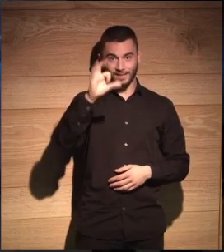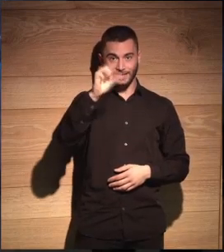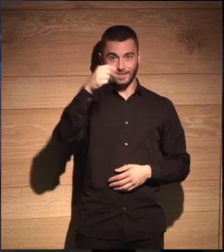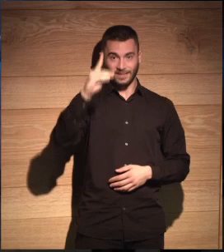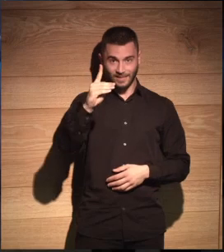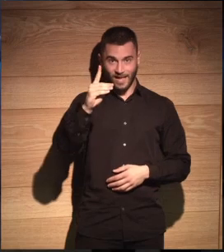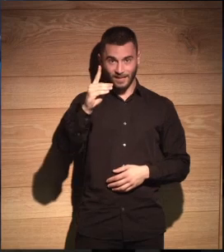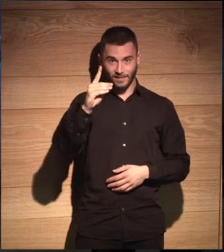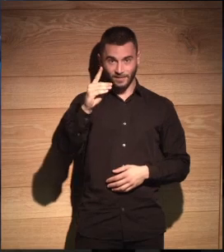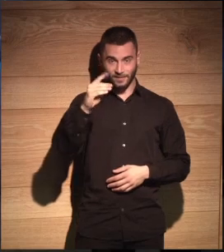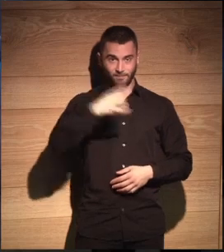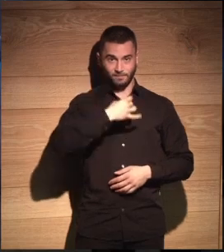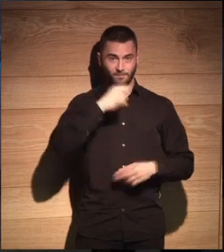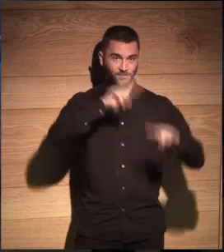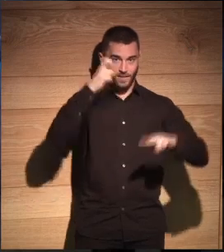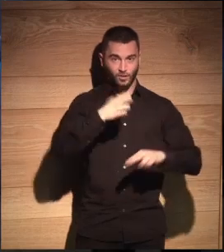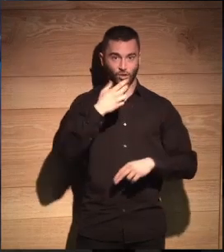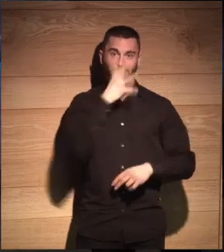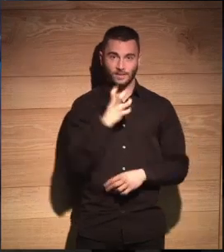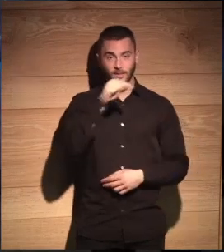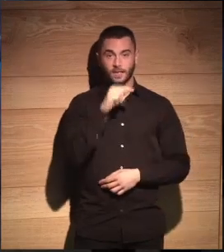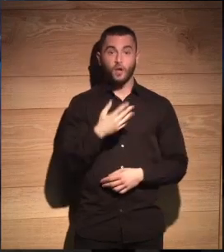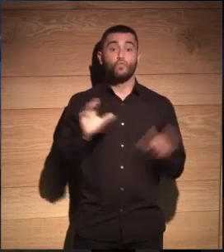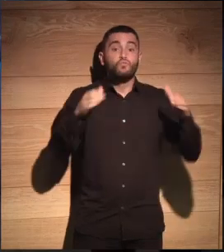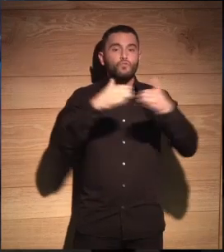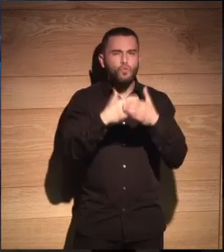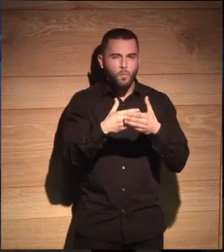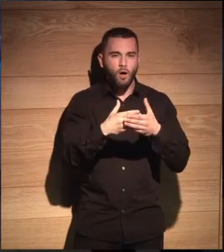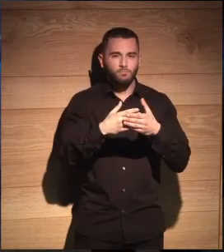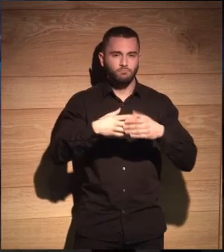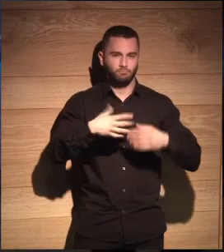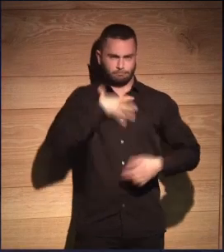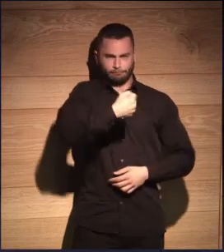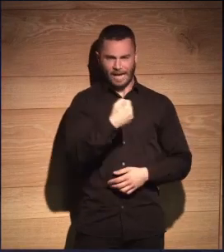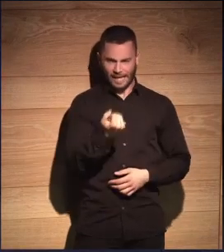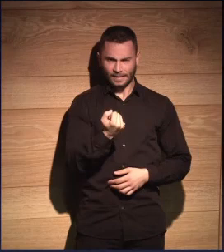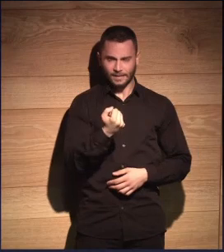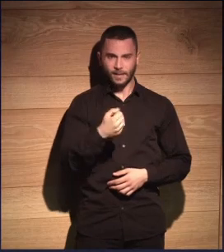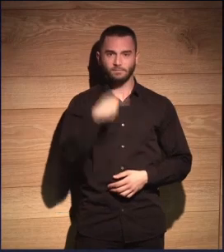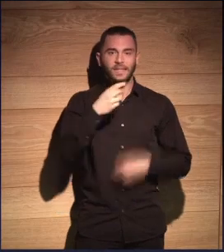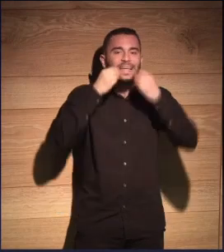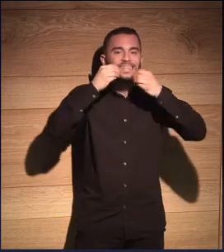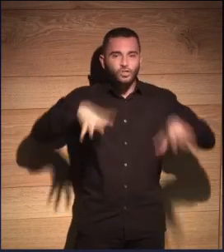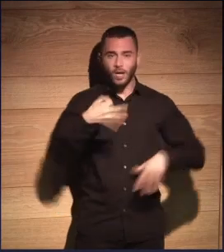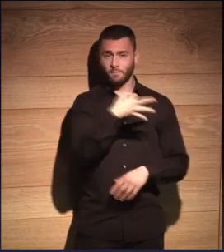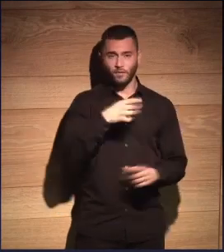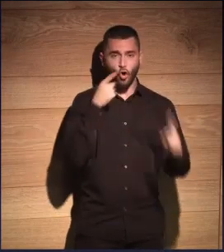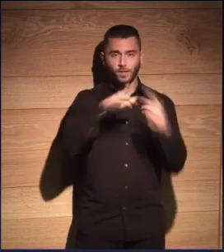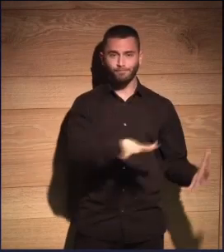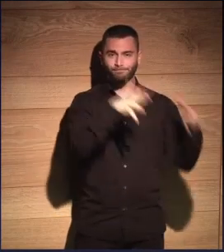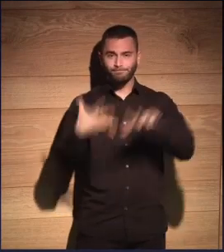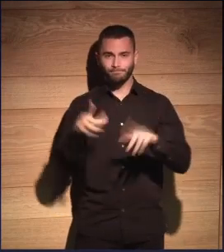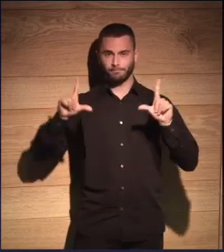una panda de aventureros deciden que es el tipo de historia perfecto para pasarlo a la pantalla.